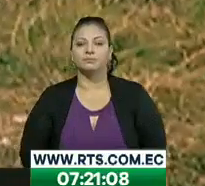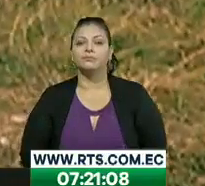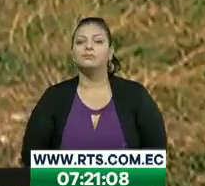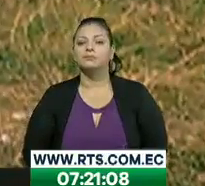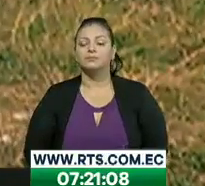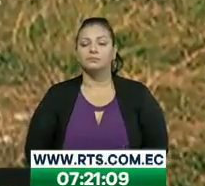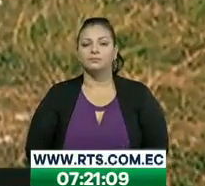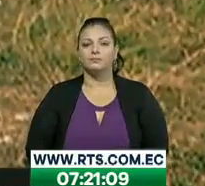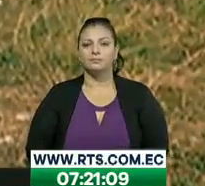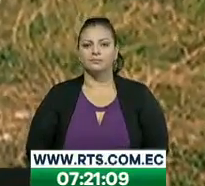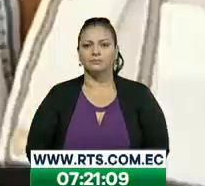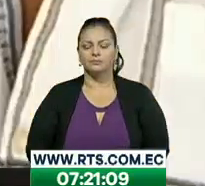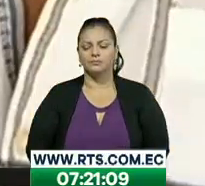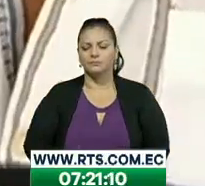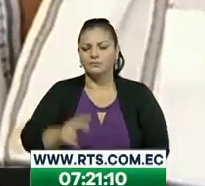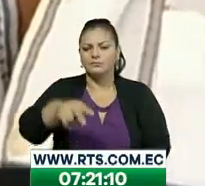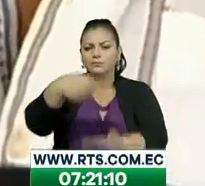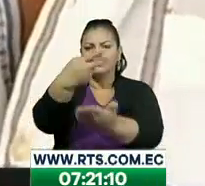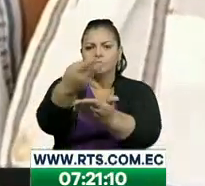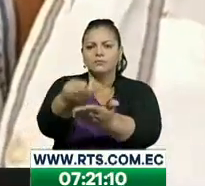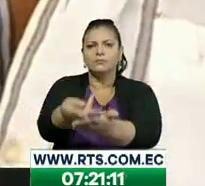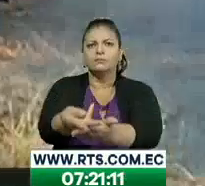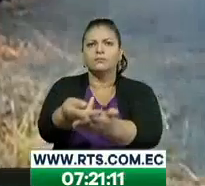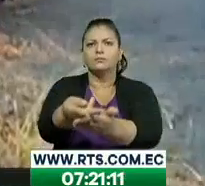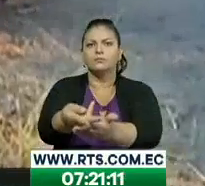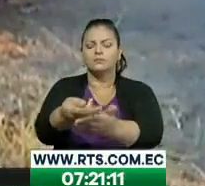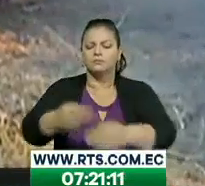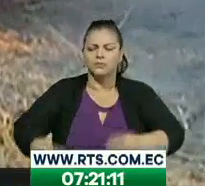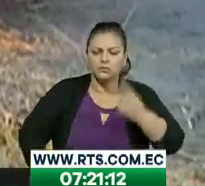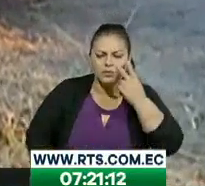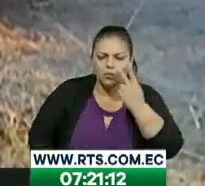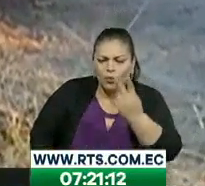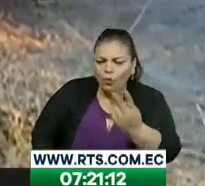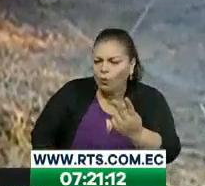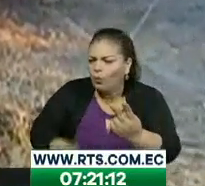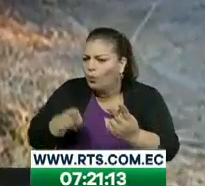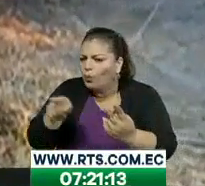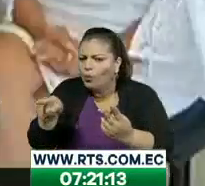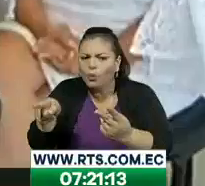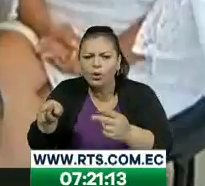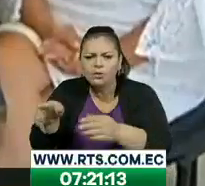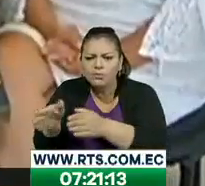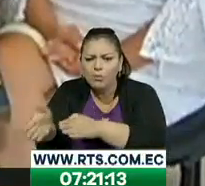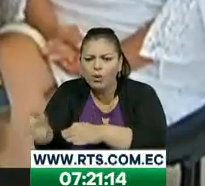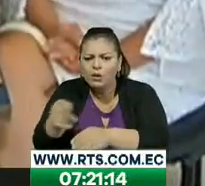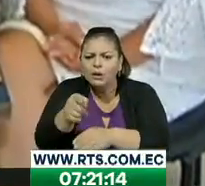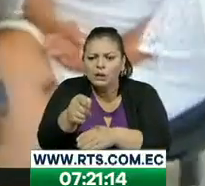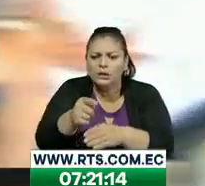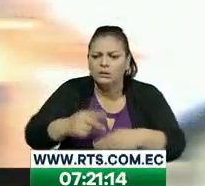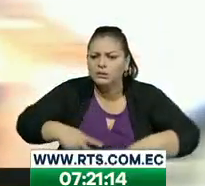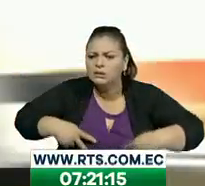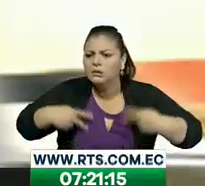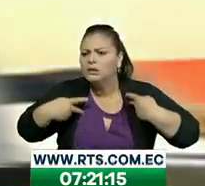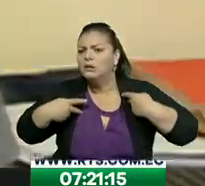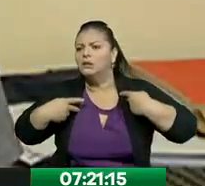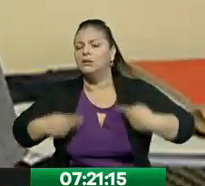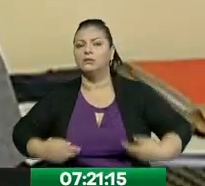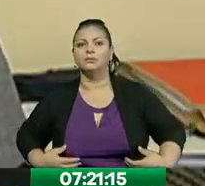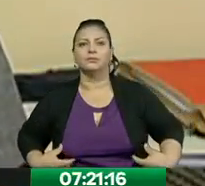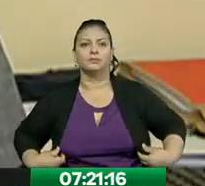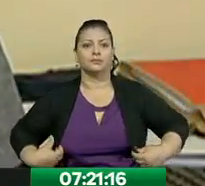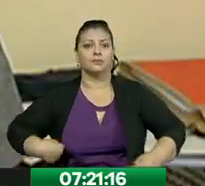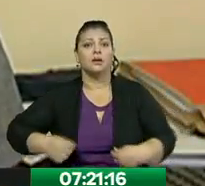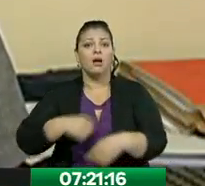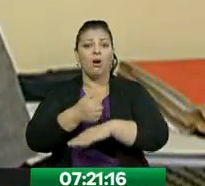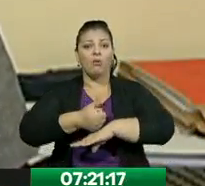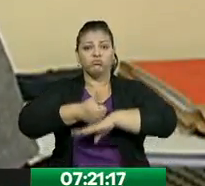El papá está tirado, que la vida y la muerte ahorita la ve. Las autoridades investigan el móvil del crimen. No, los delitos de asesinato, la